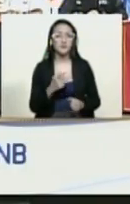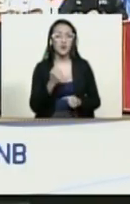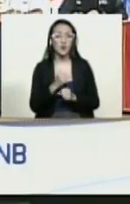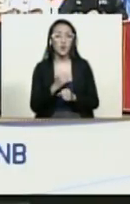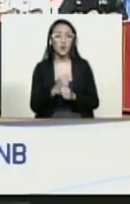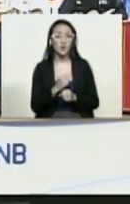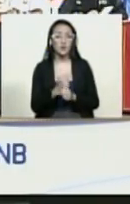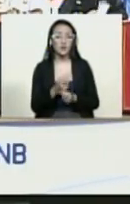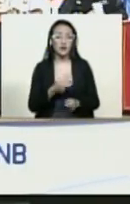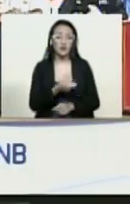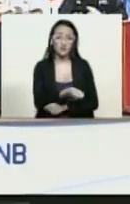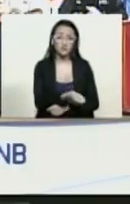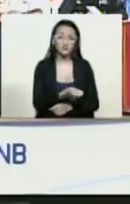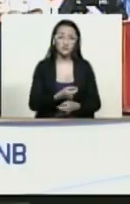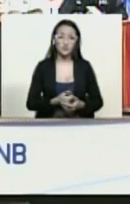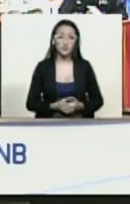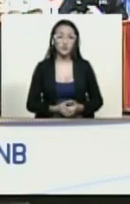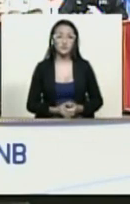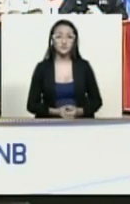de graduación